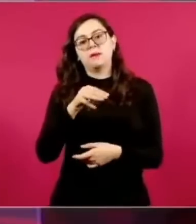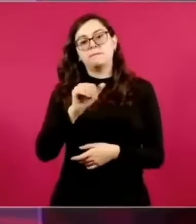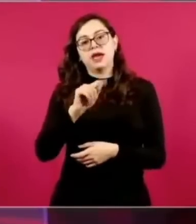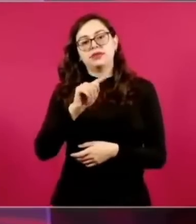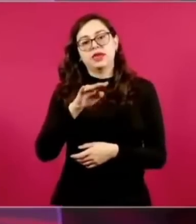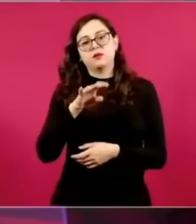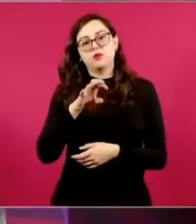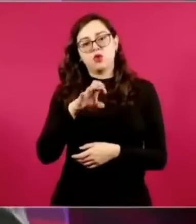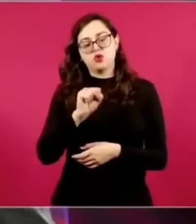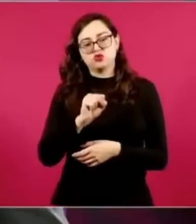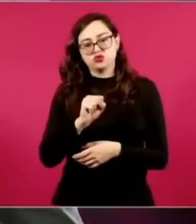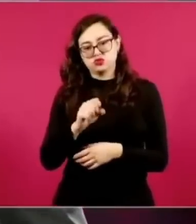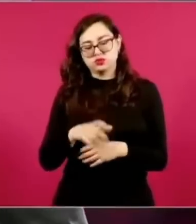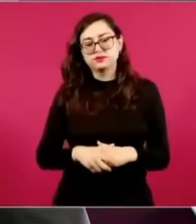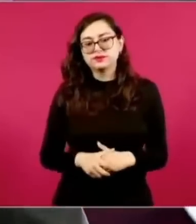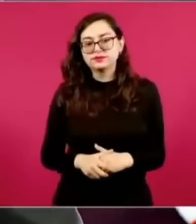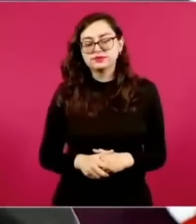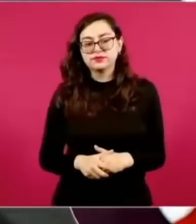pero